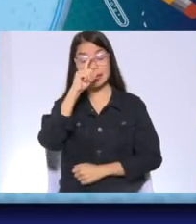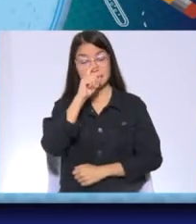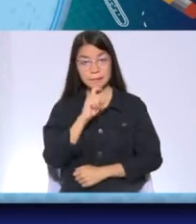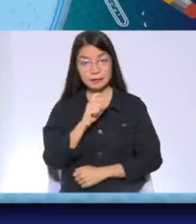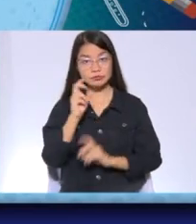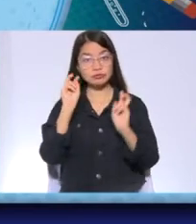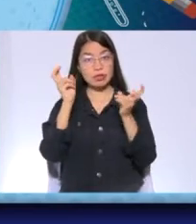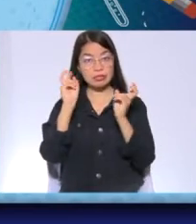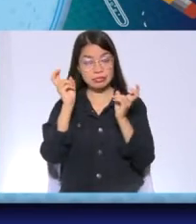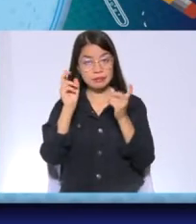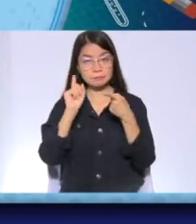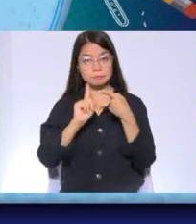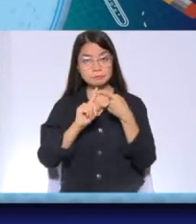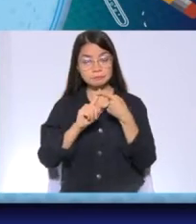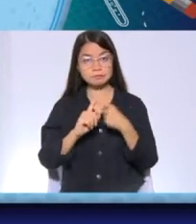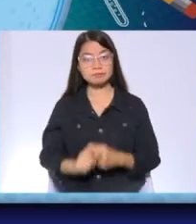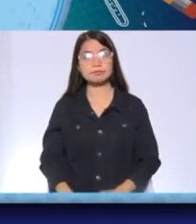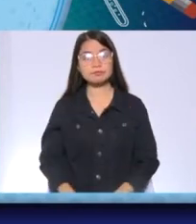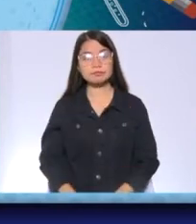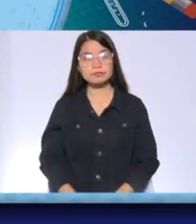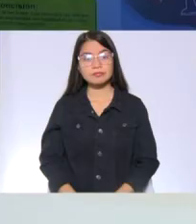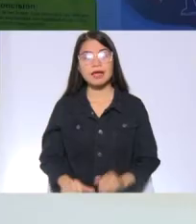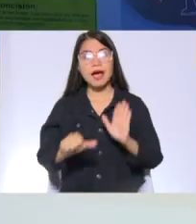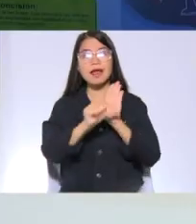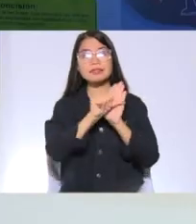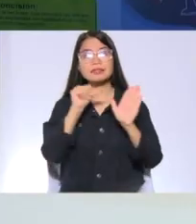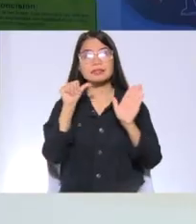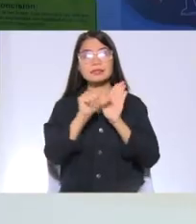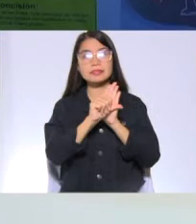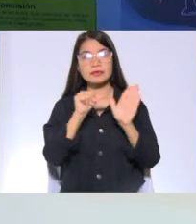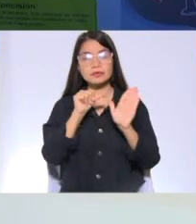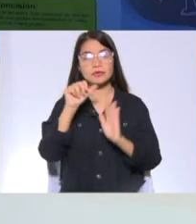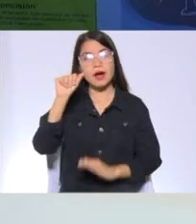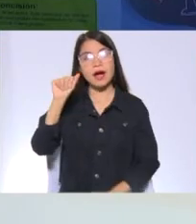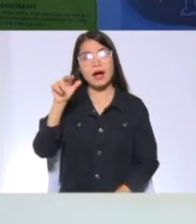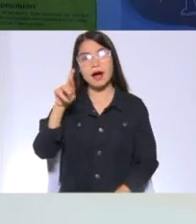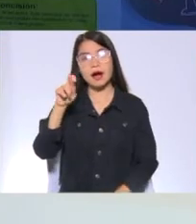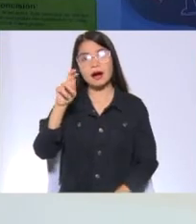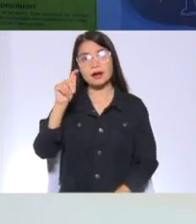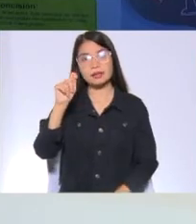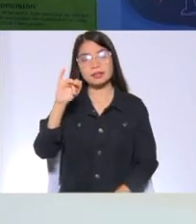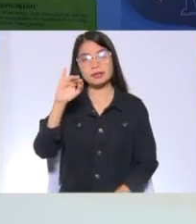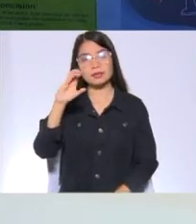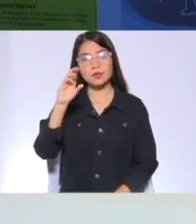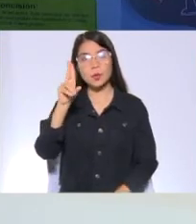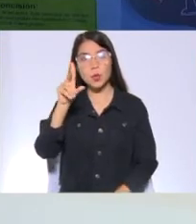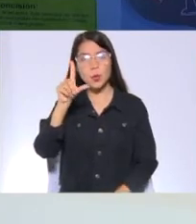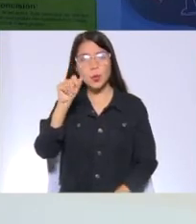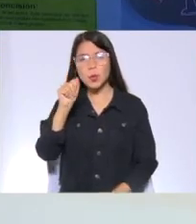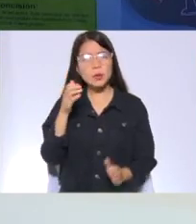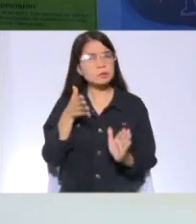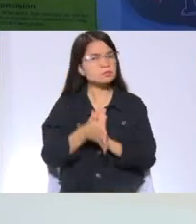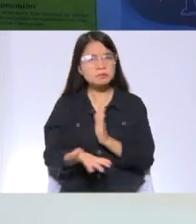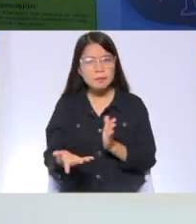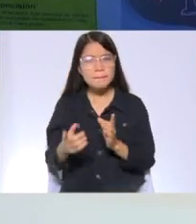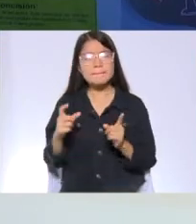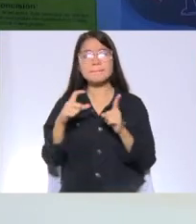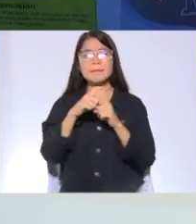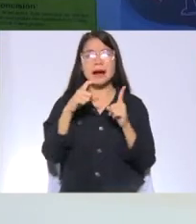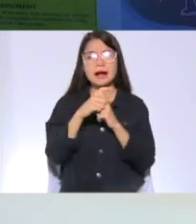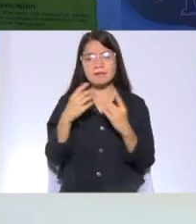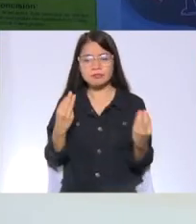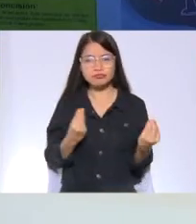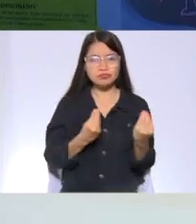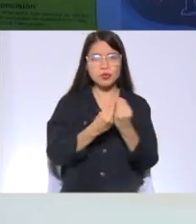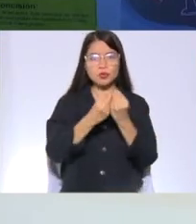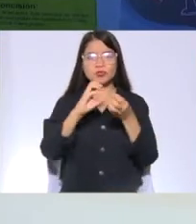referente teórico práctico es el artículo. Recordemos que los artículos son las palabras que acompañan al sustantivo y van dentro de